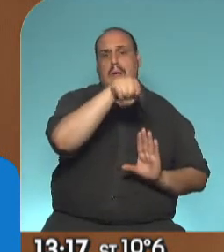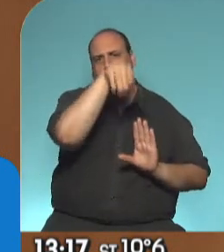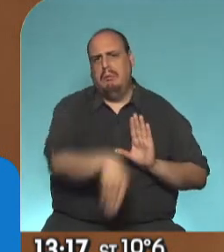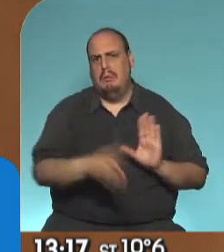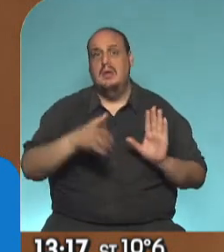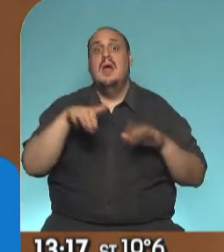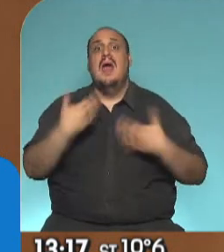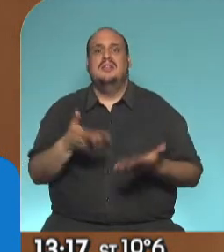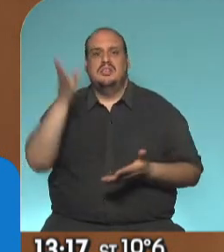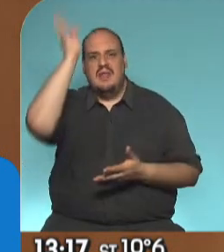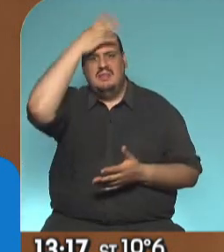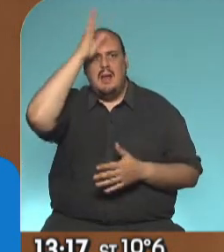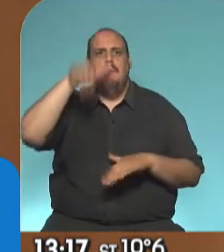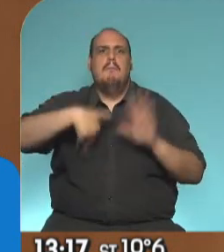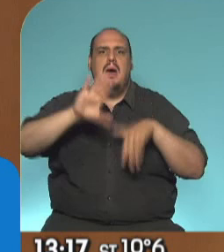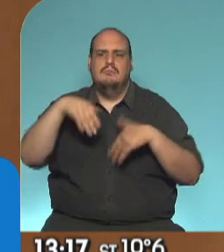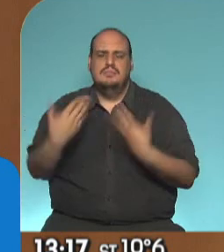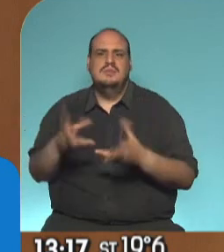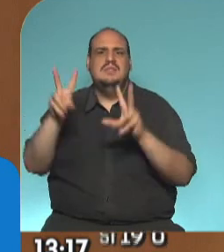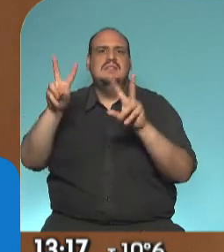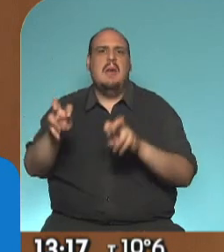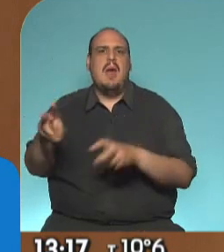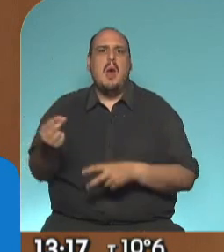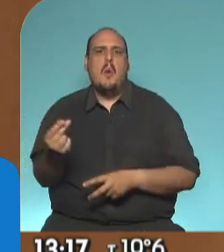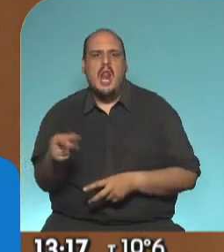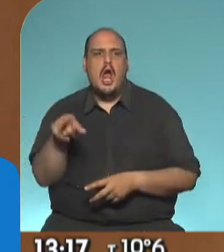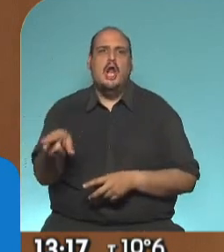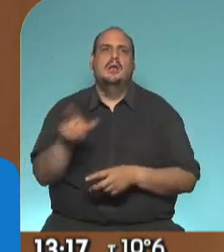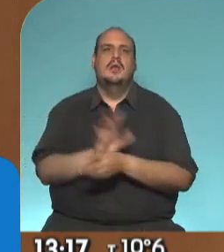más la campaña hacia cuestiones que tienen que ver con los valores, con la discusión liberales conservadores, etcétera, etcétera.